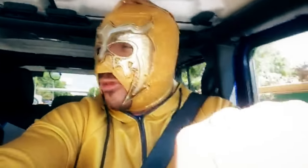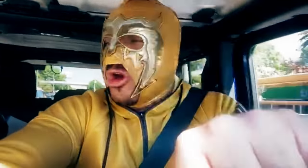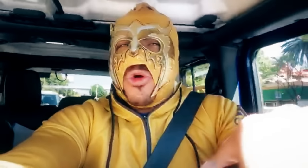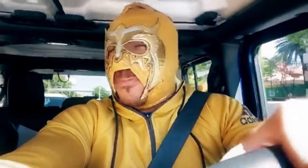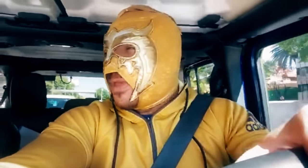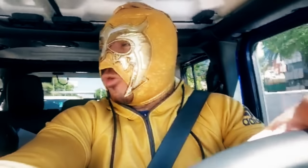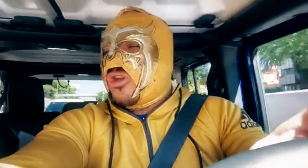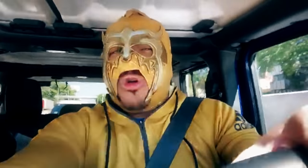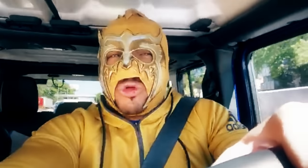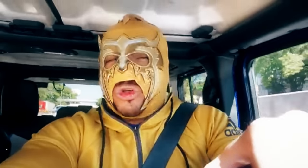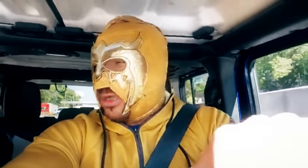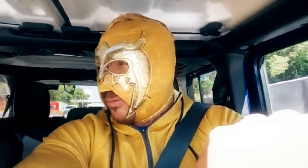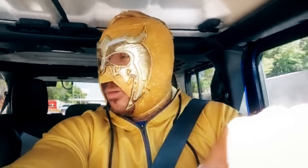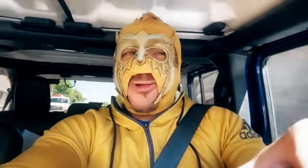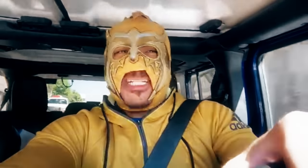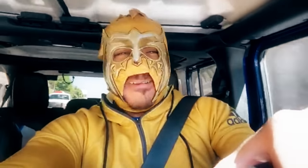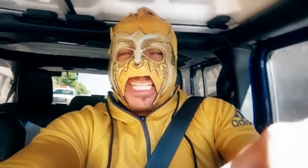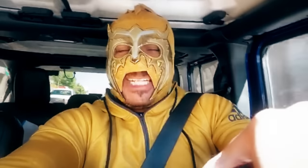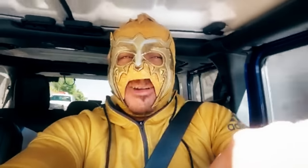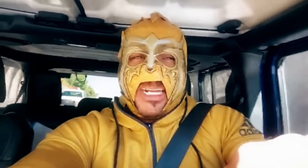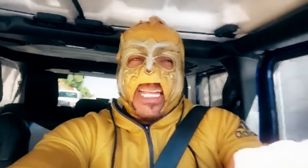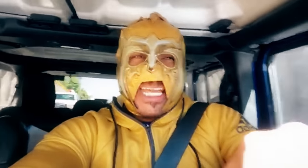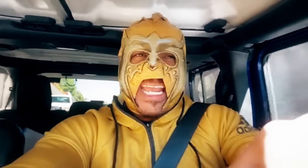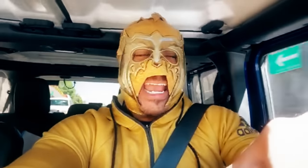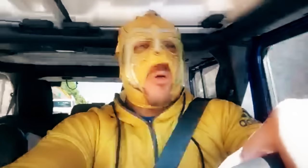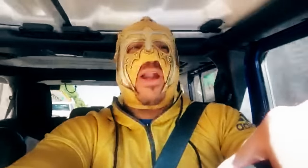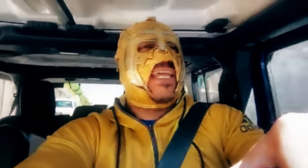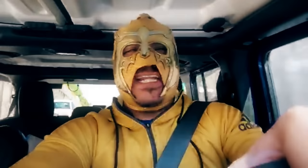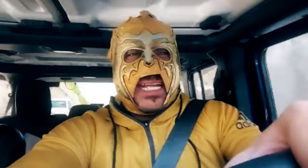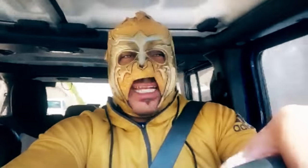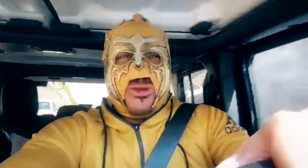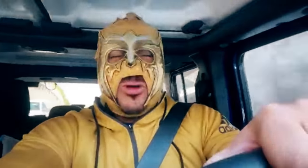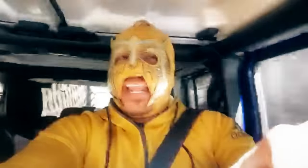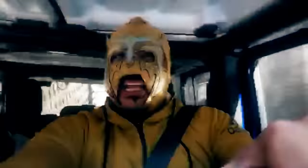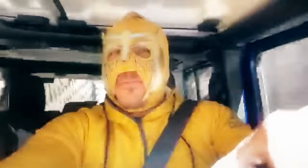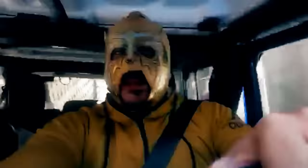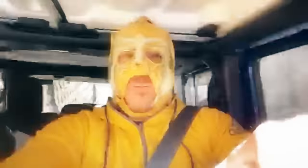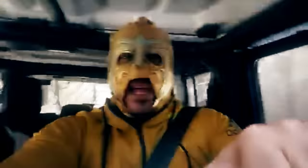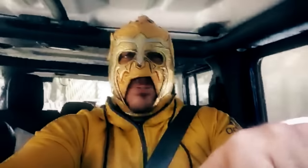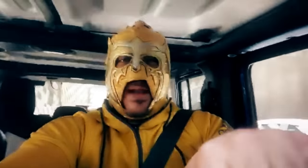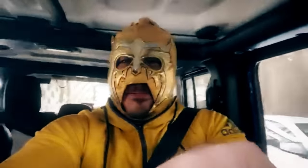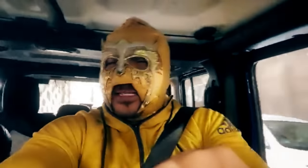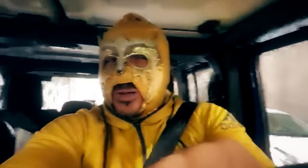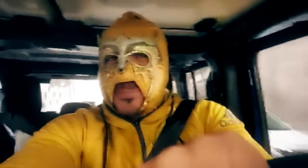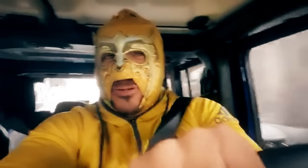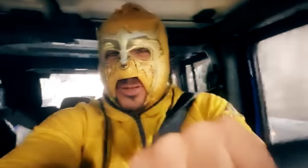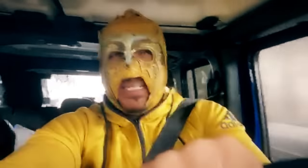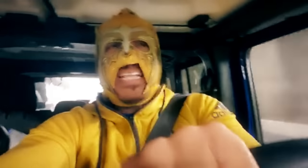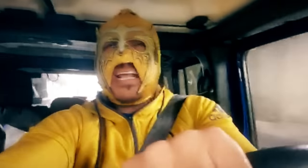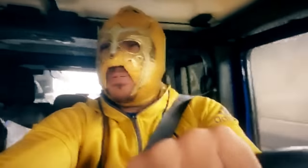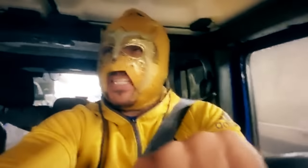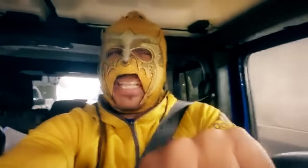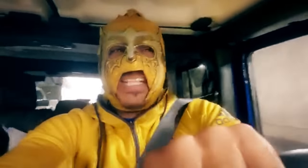escorpión dorado, no hay pedo, yo no juzgo, cabrón. Lo que sí no está chingón es que en cualquier sentido traten de manipular las palabras de un cabrón,